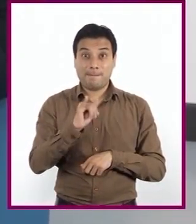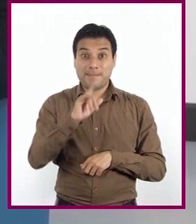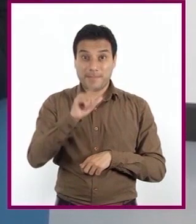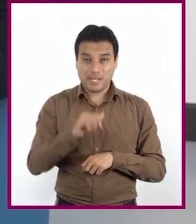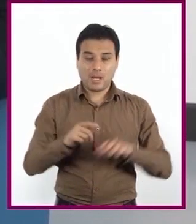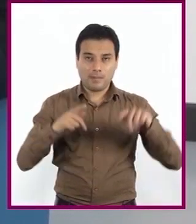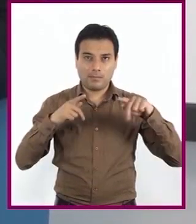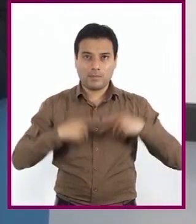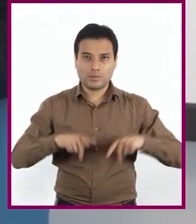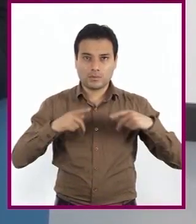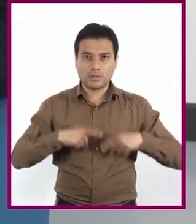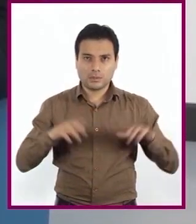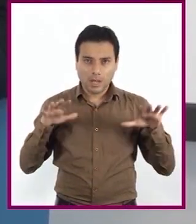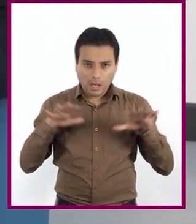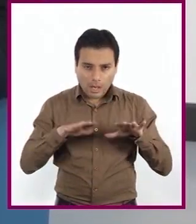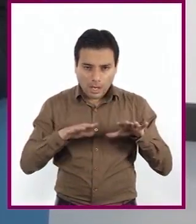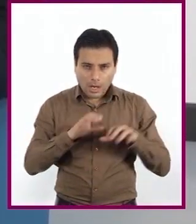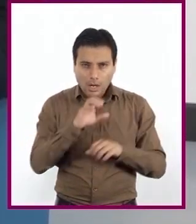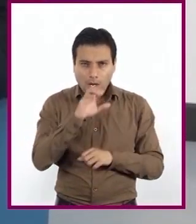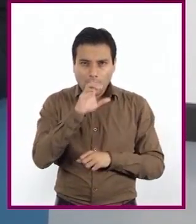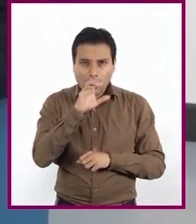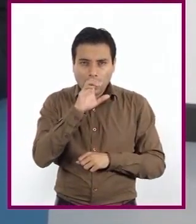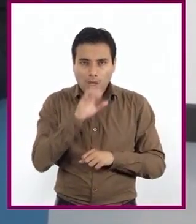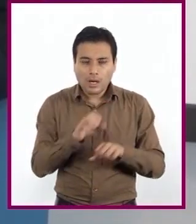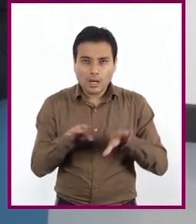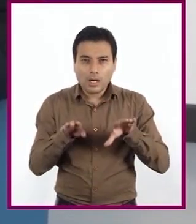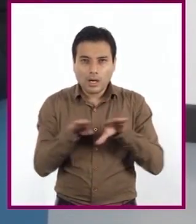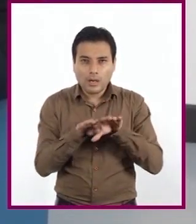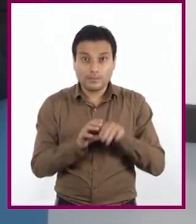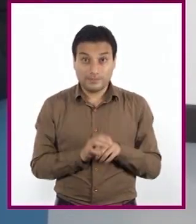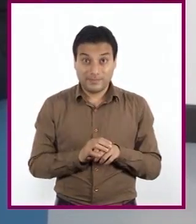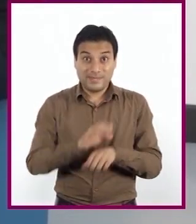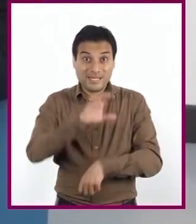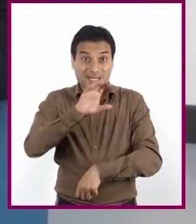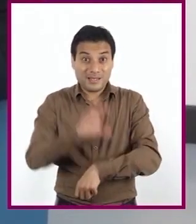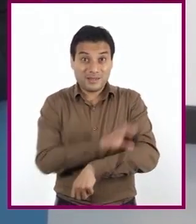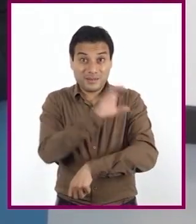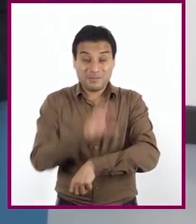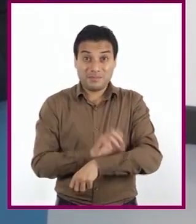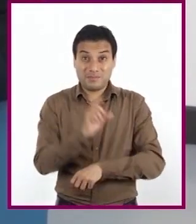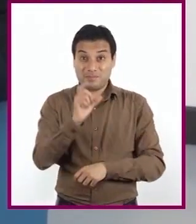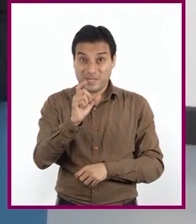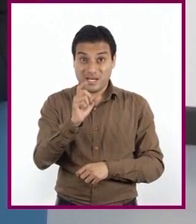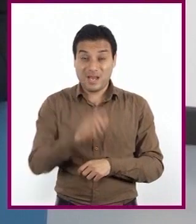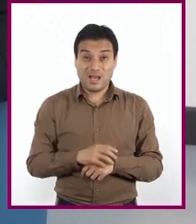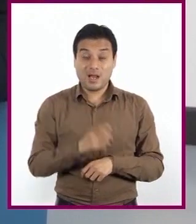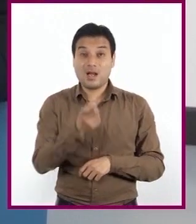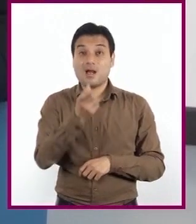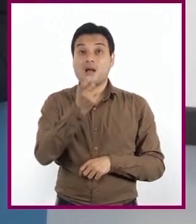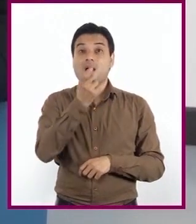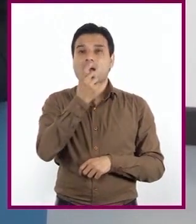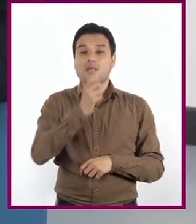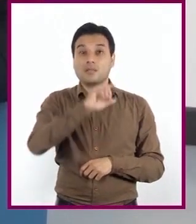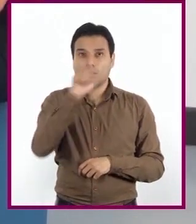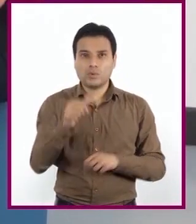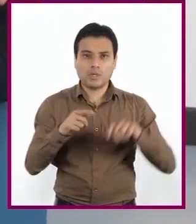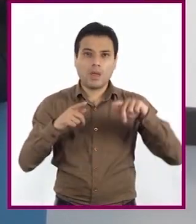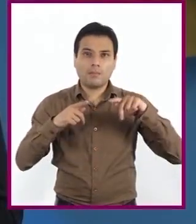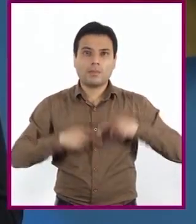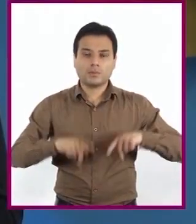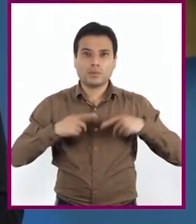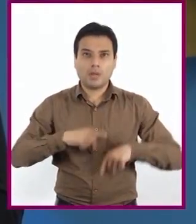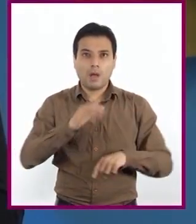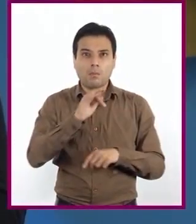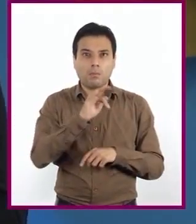los presentes. Demostró que las descargas de la pila producían movimientos como los que tiene una persona